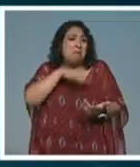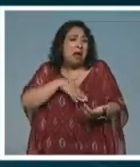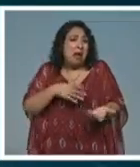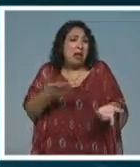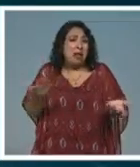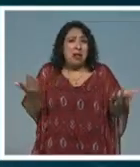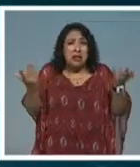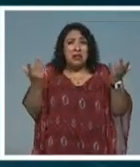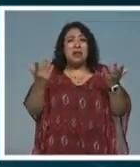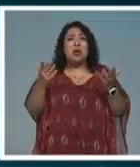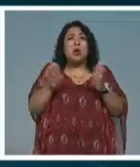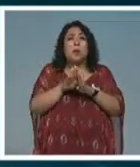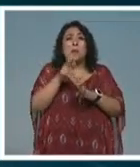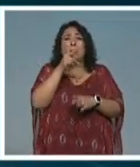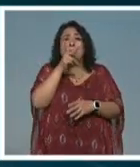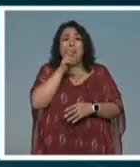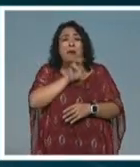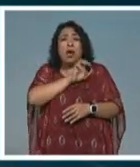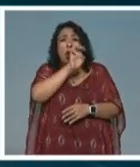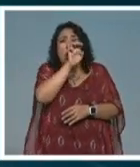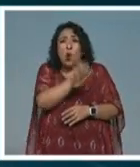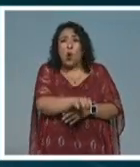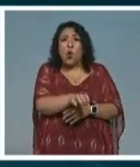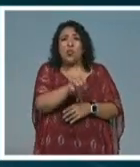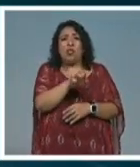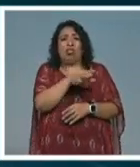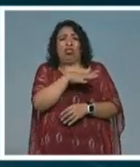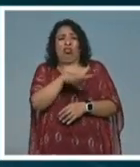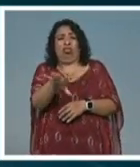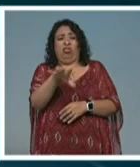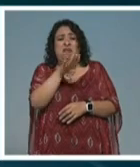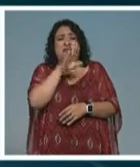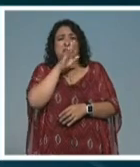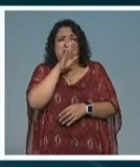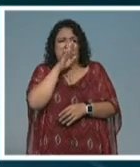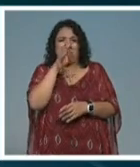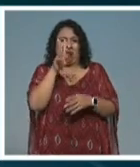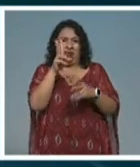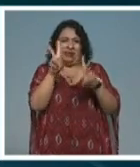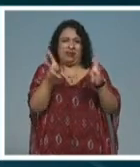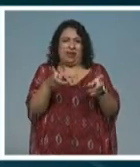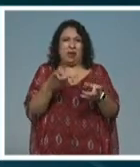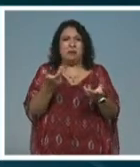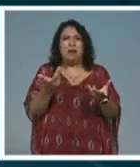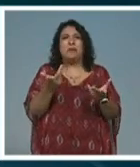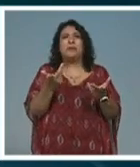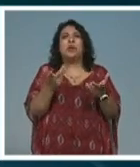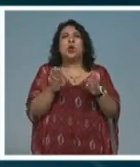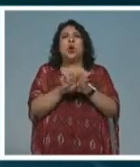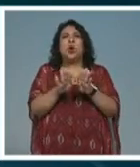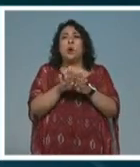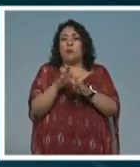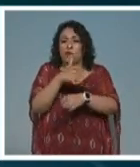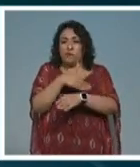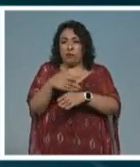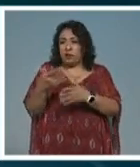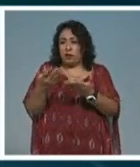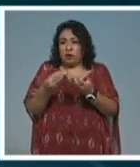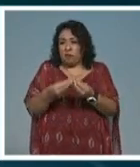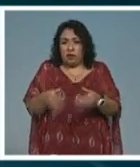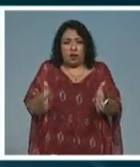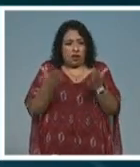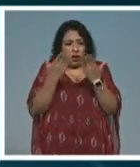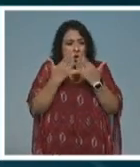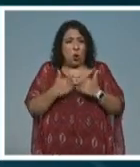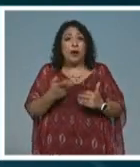Habla del odio del papá, del desprecio de su mamá, por ejemplo. De cómo es perder una familia.